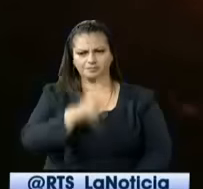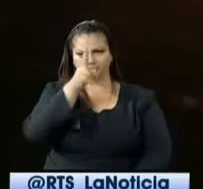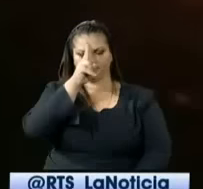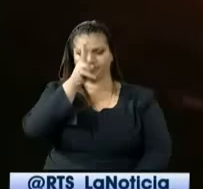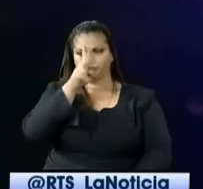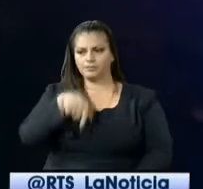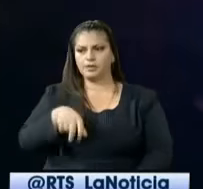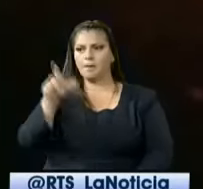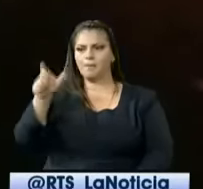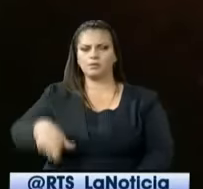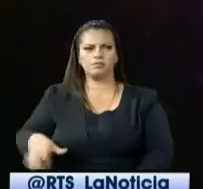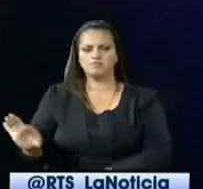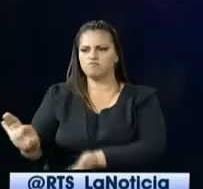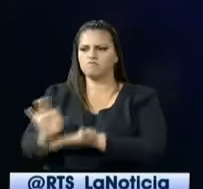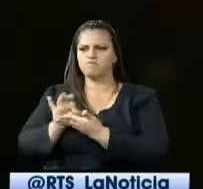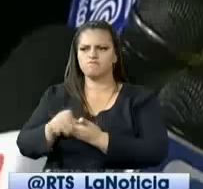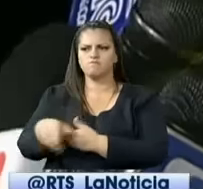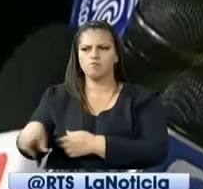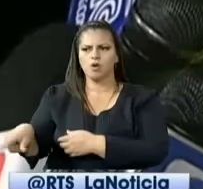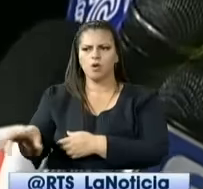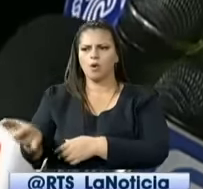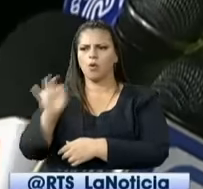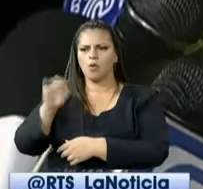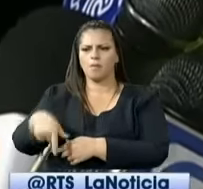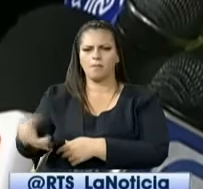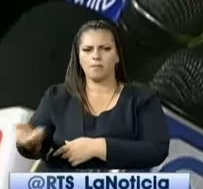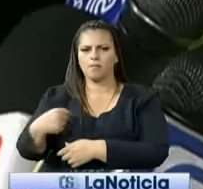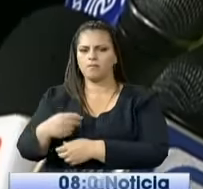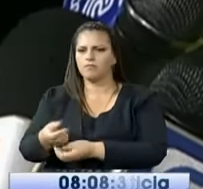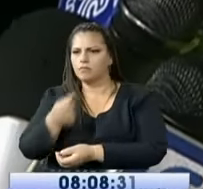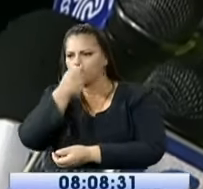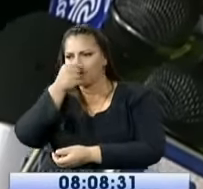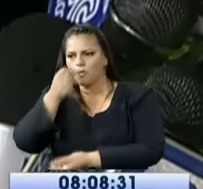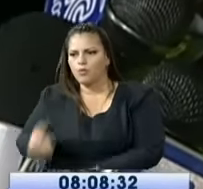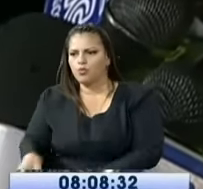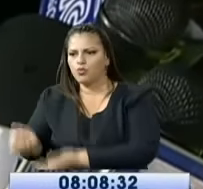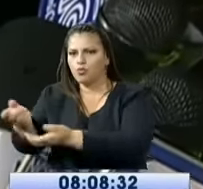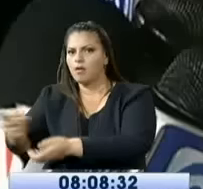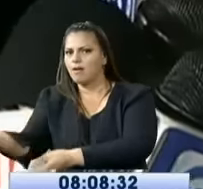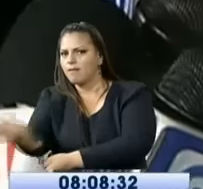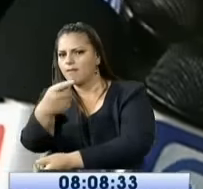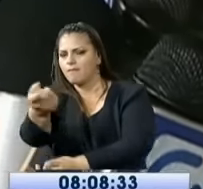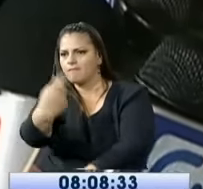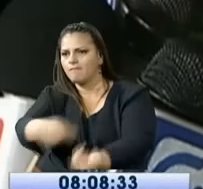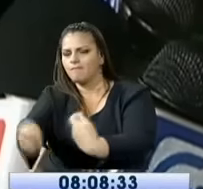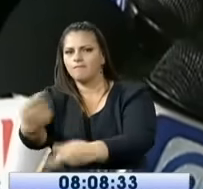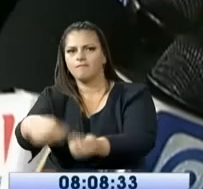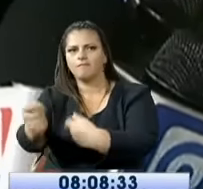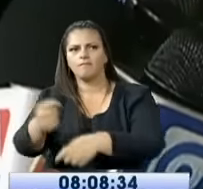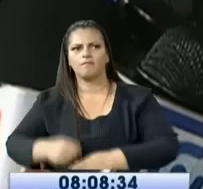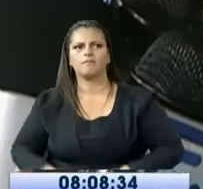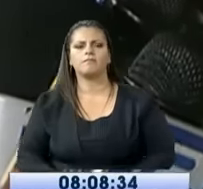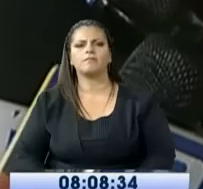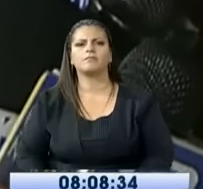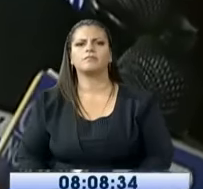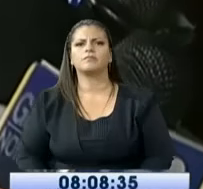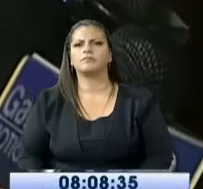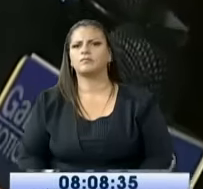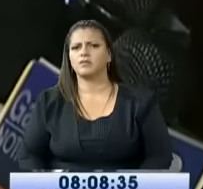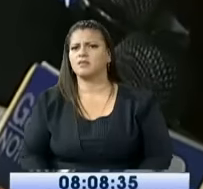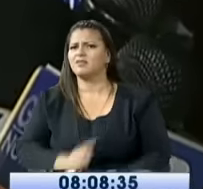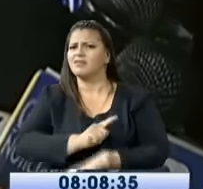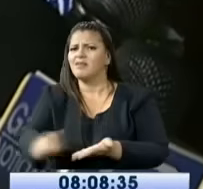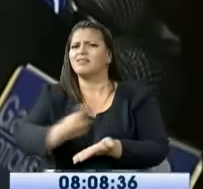entidades ahí educativas y obviamente empezaban a comercializar el alcaloide. ¿Qué cantidad de droga ellos movían